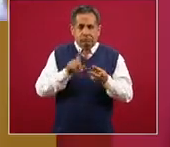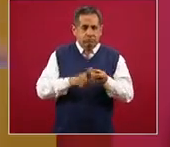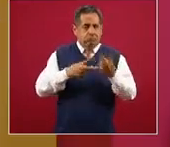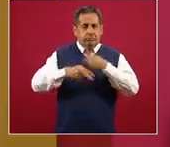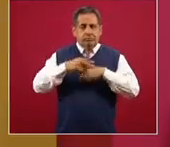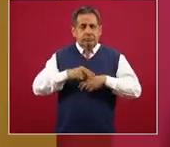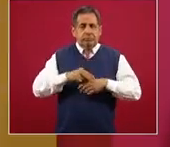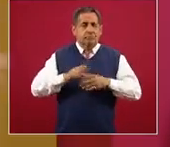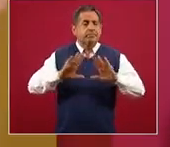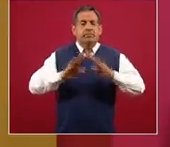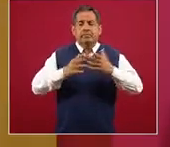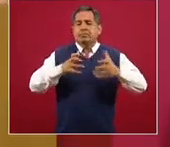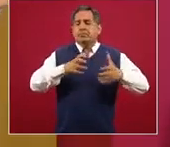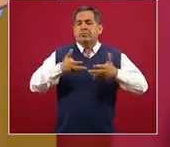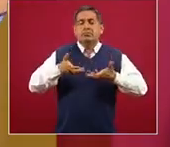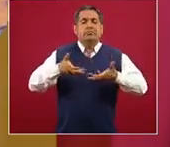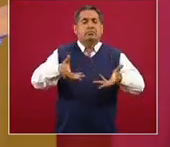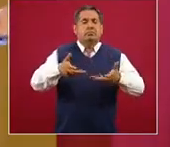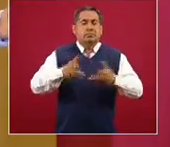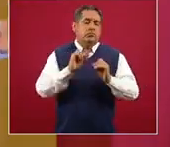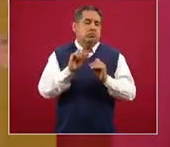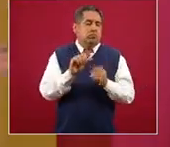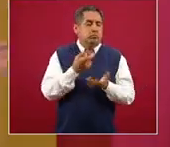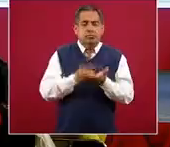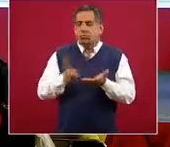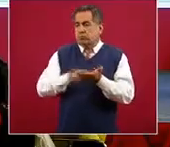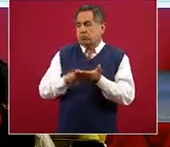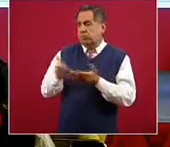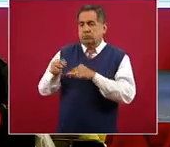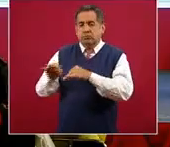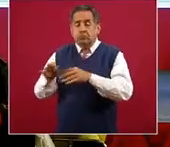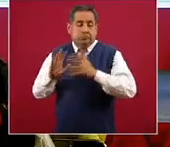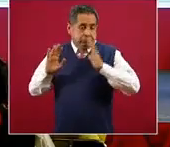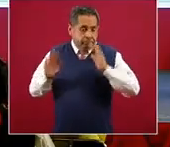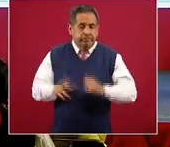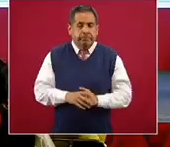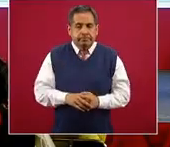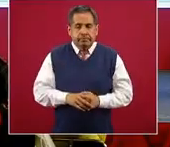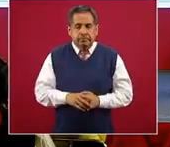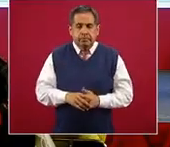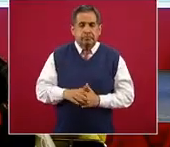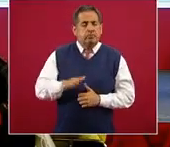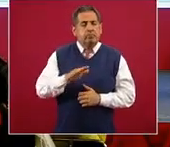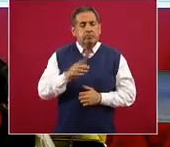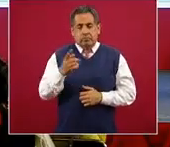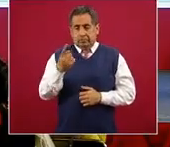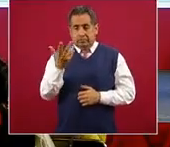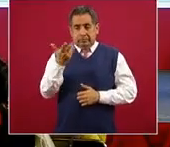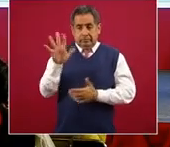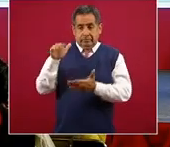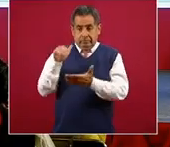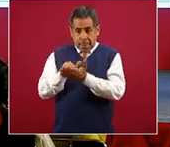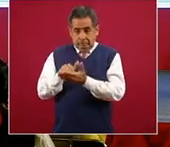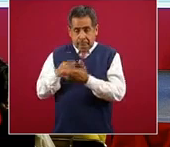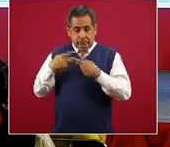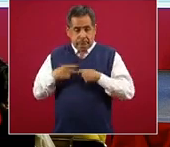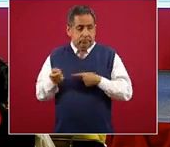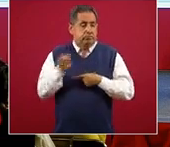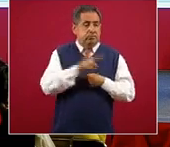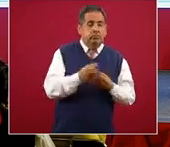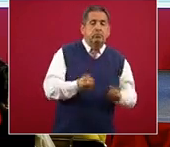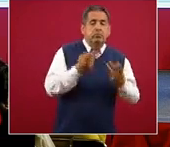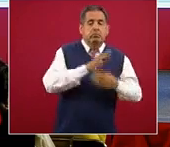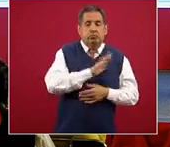fuente comunitaria, o puede ser que tengan otro trabajo también. La tasa de mortalidad por cada 10,000 trabajadores es la siguiente.